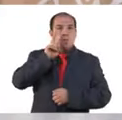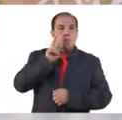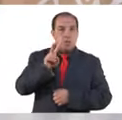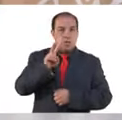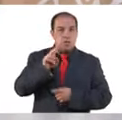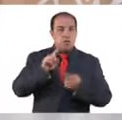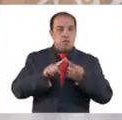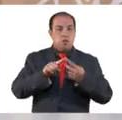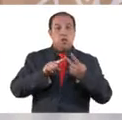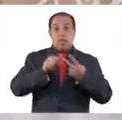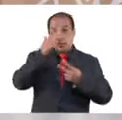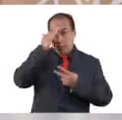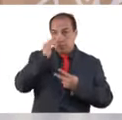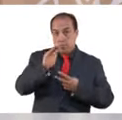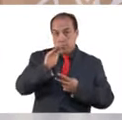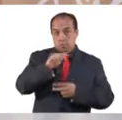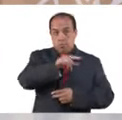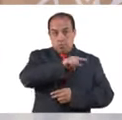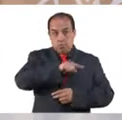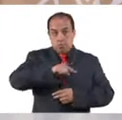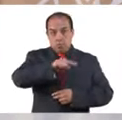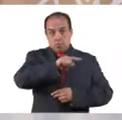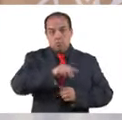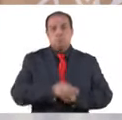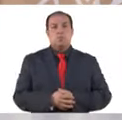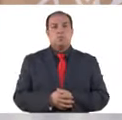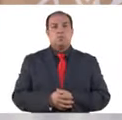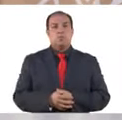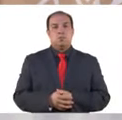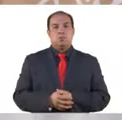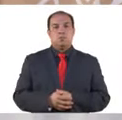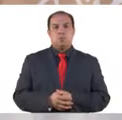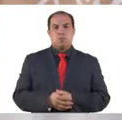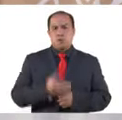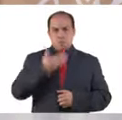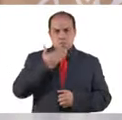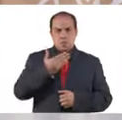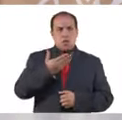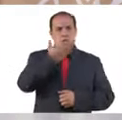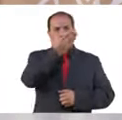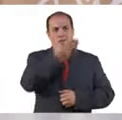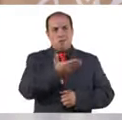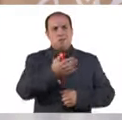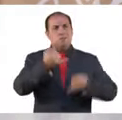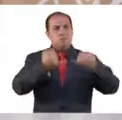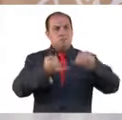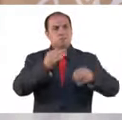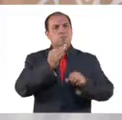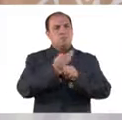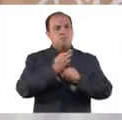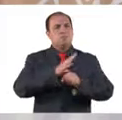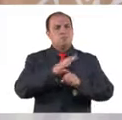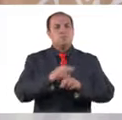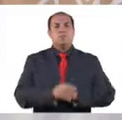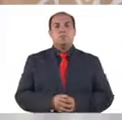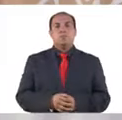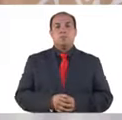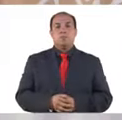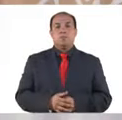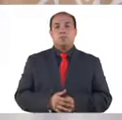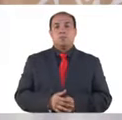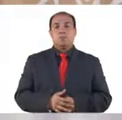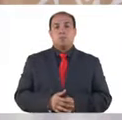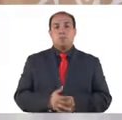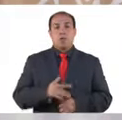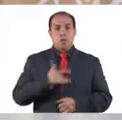lo que supieron. Entonces, pues qué bueno que está en juicio este personaje y me parece muy